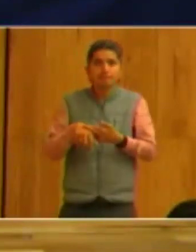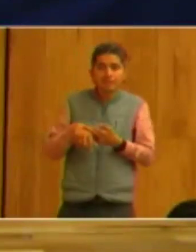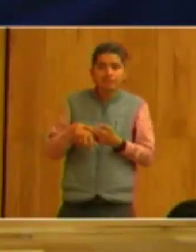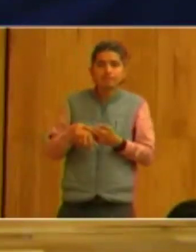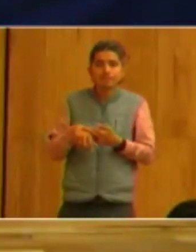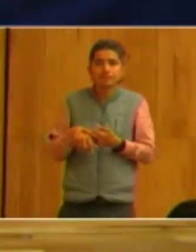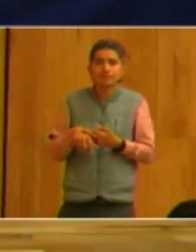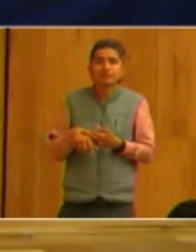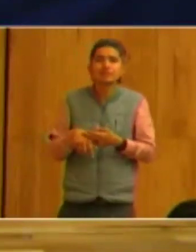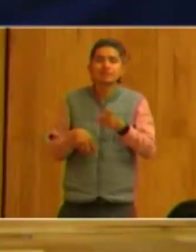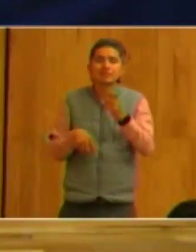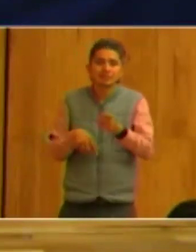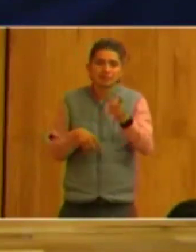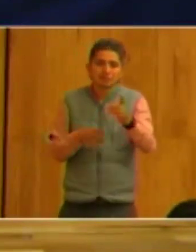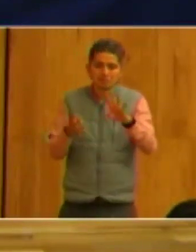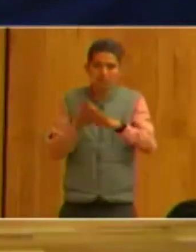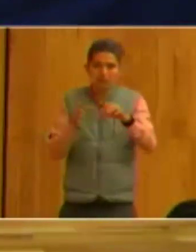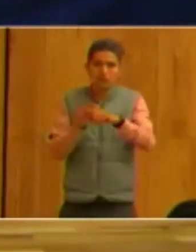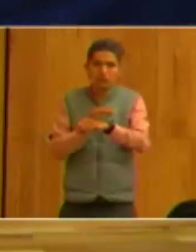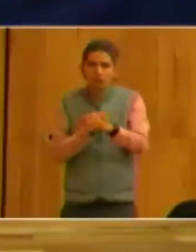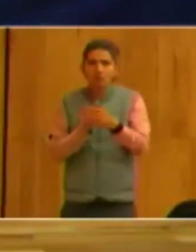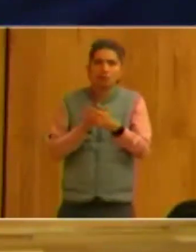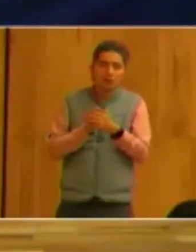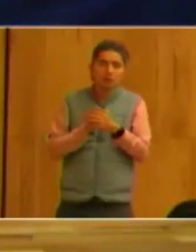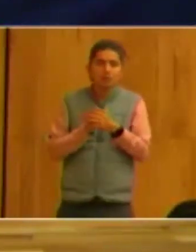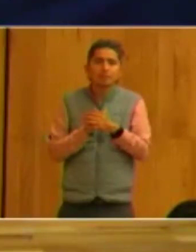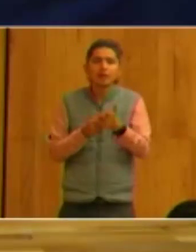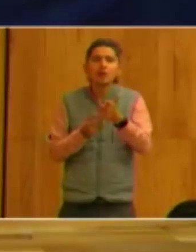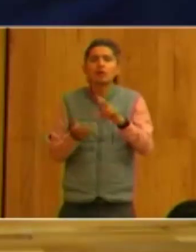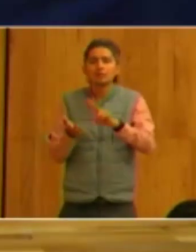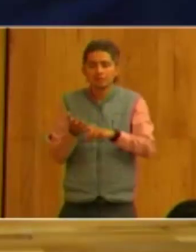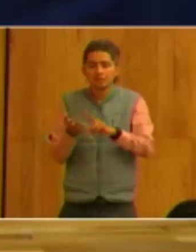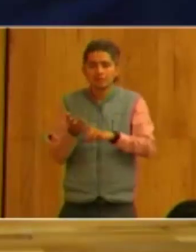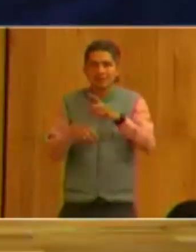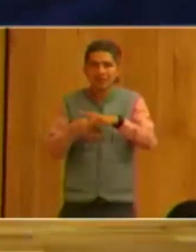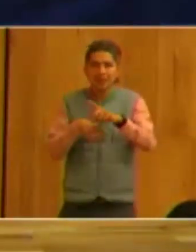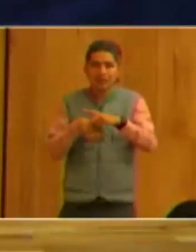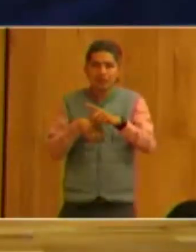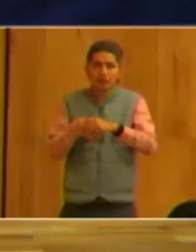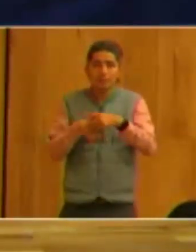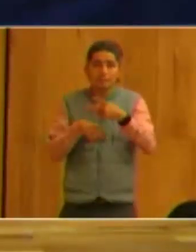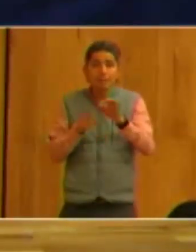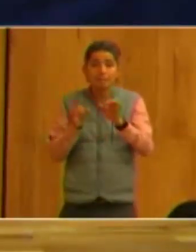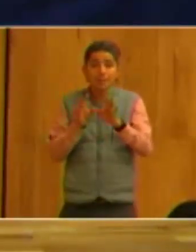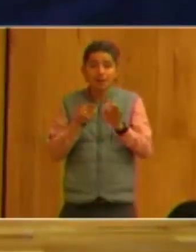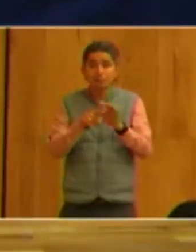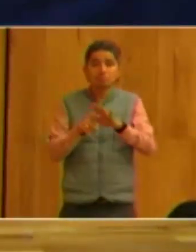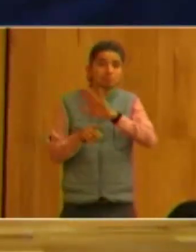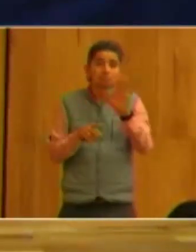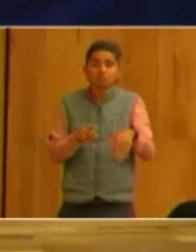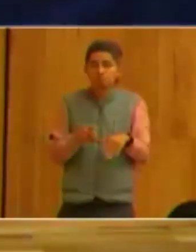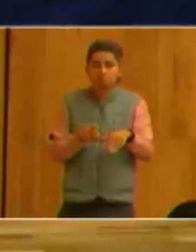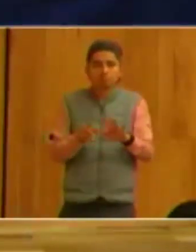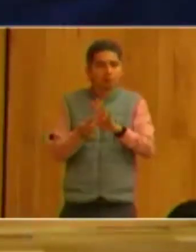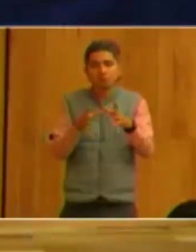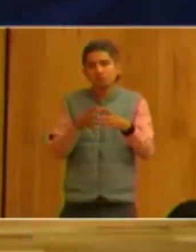de pena de prisión, porque son todos con pena de prisión, y tanto de reparación del daño, pero se muere, se decreta la extinción de